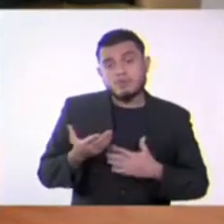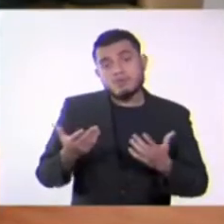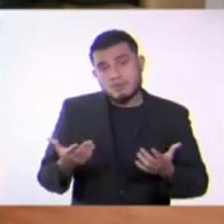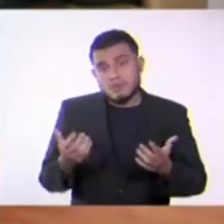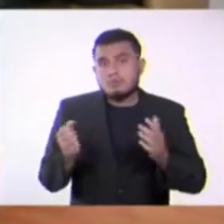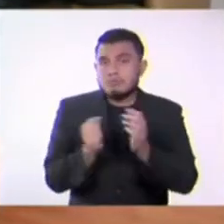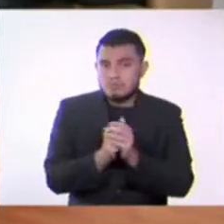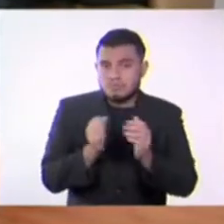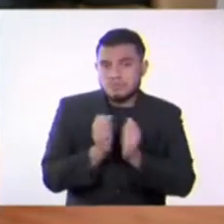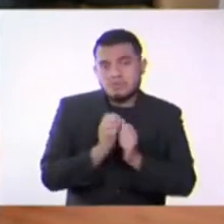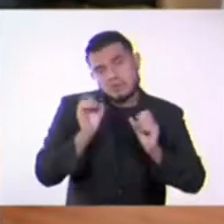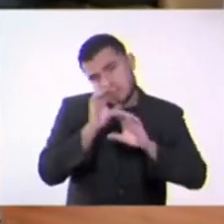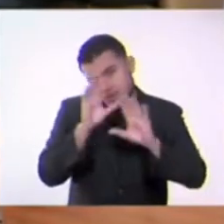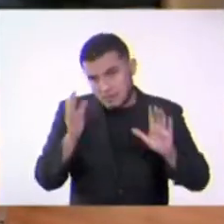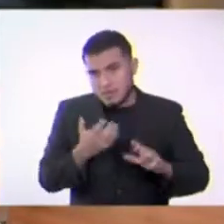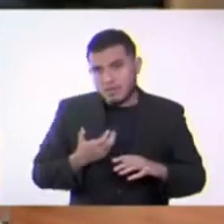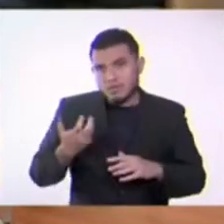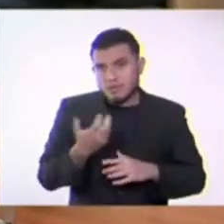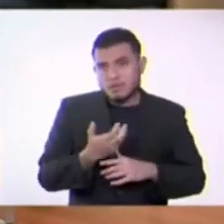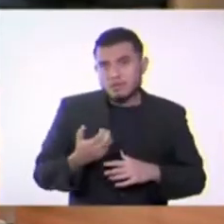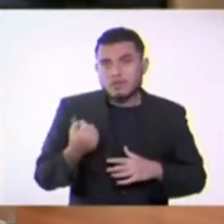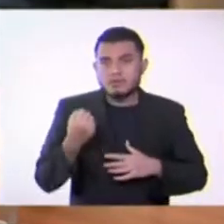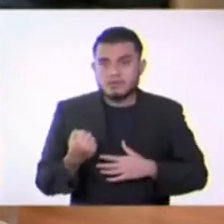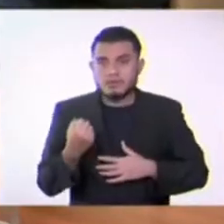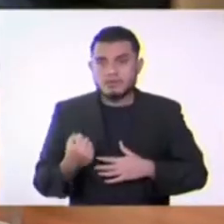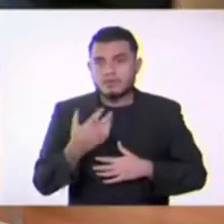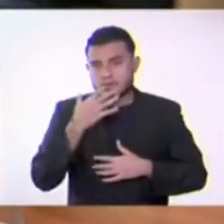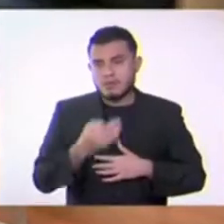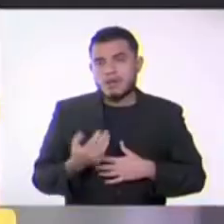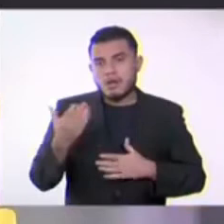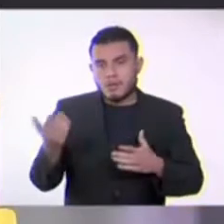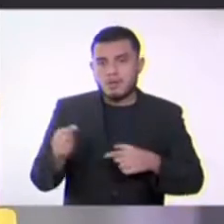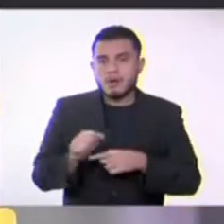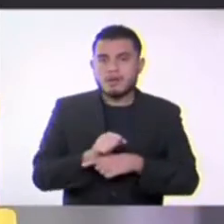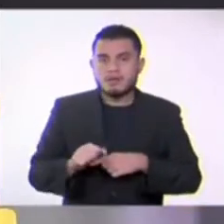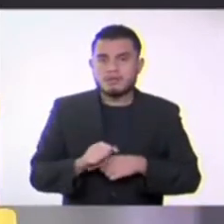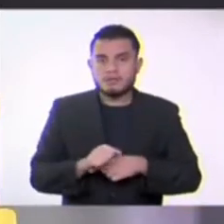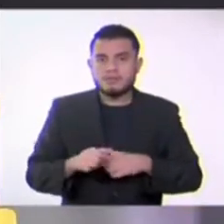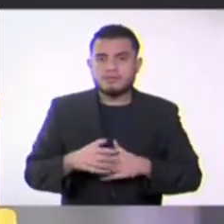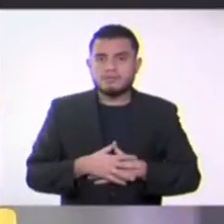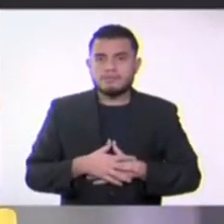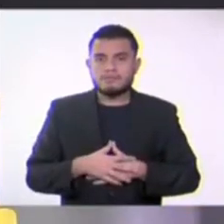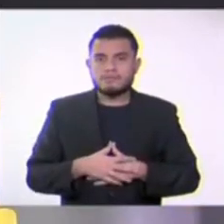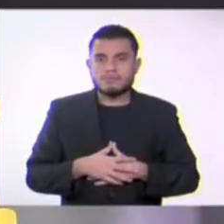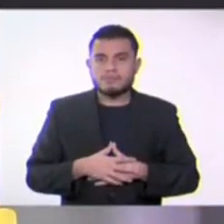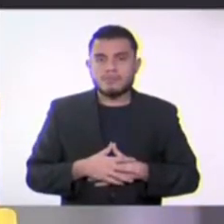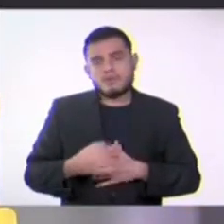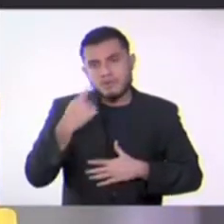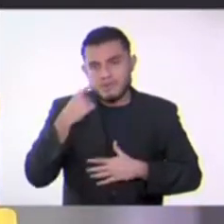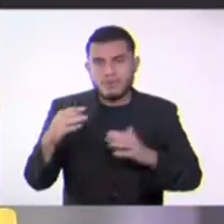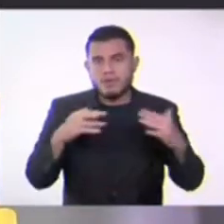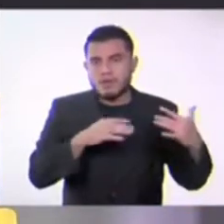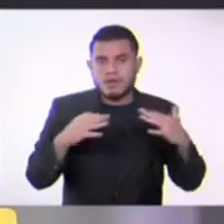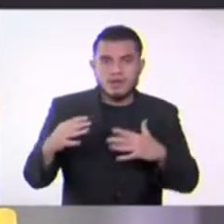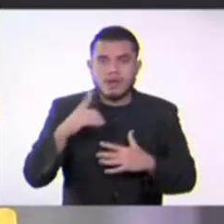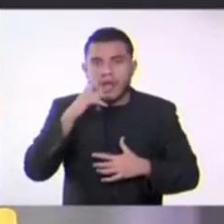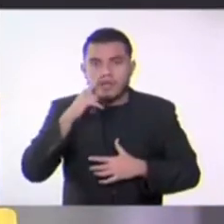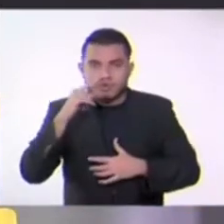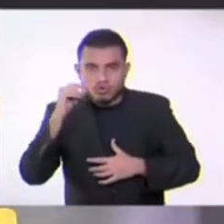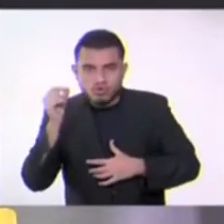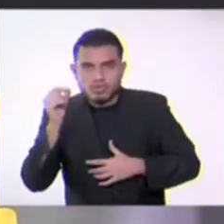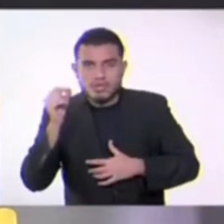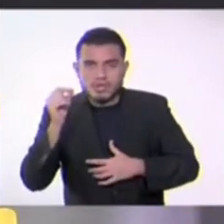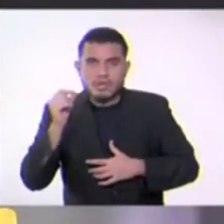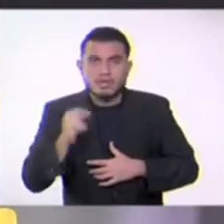claro también para todos los estudiantes. Bueno, hagamos el ejercicio. Cuando vemos la guerra entre Rusia y la República